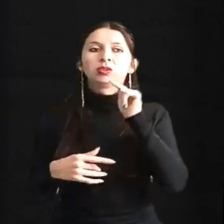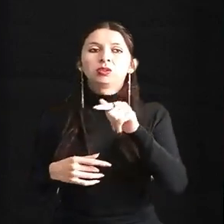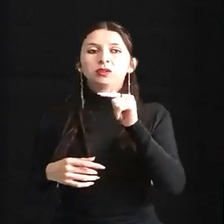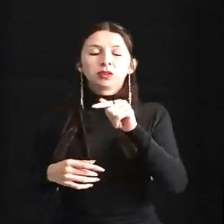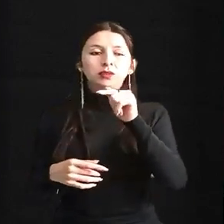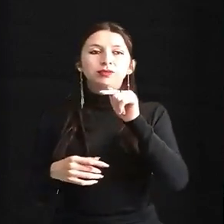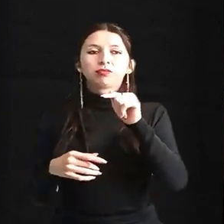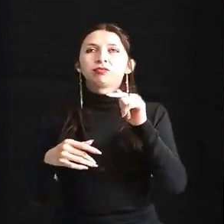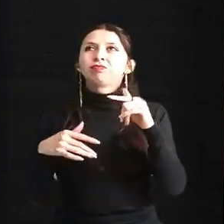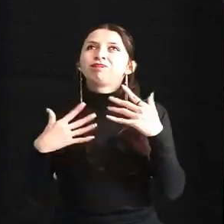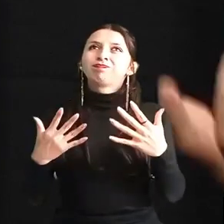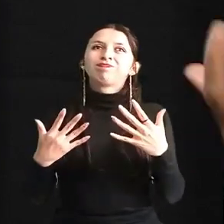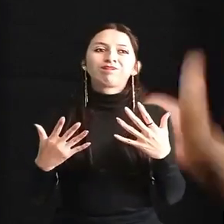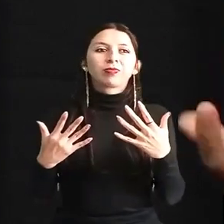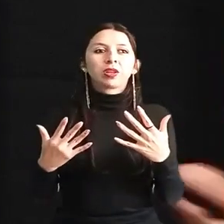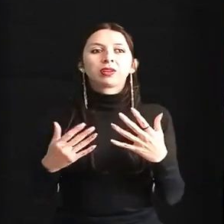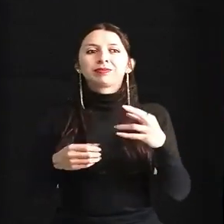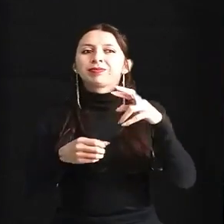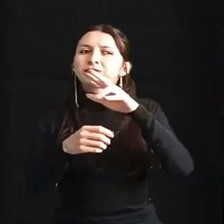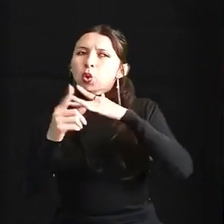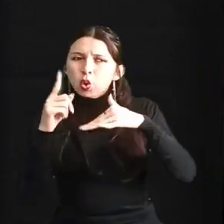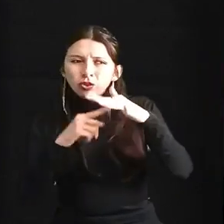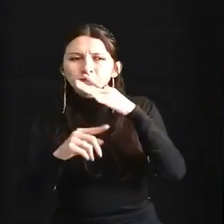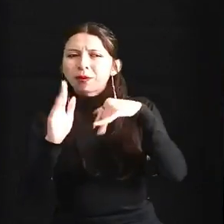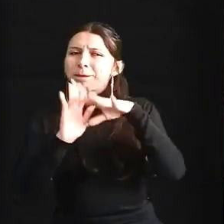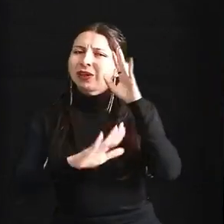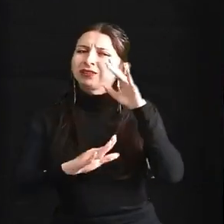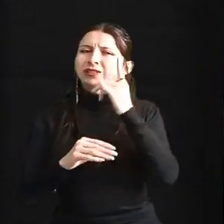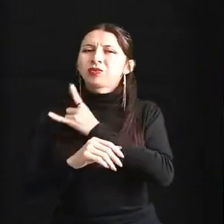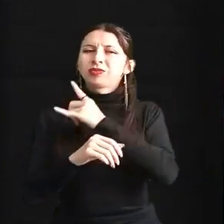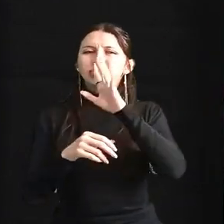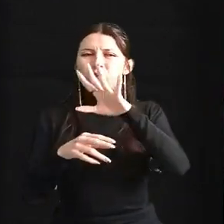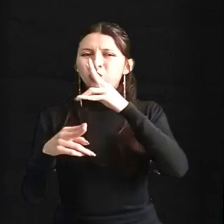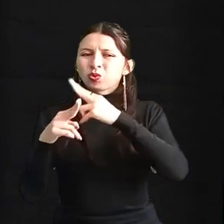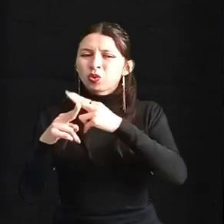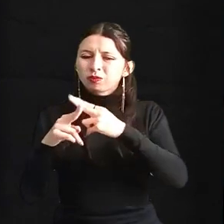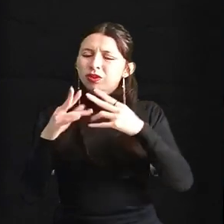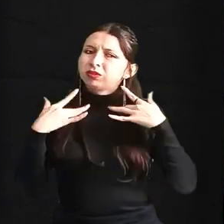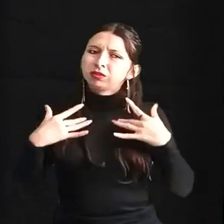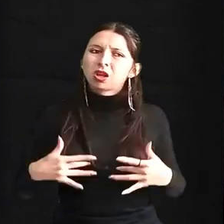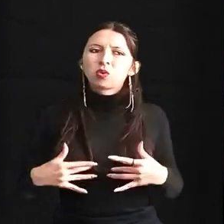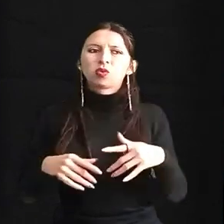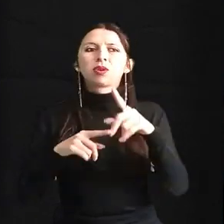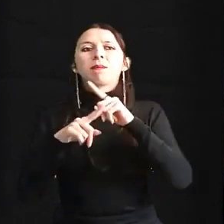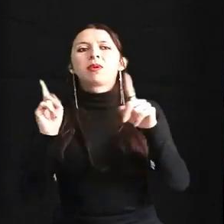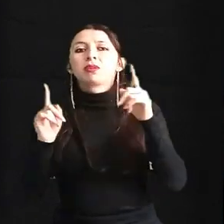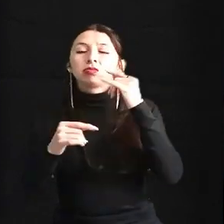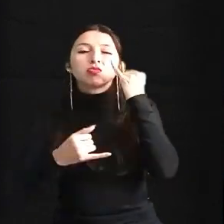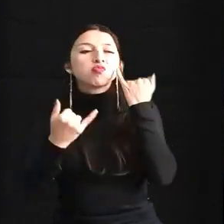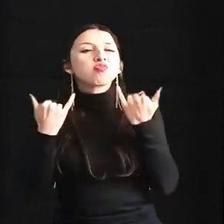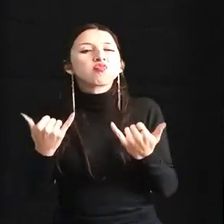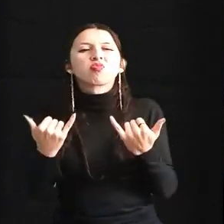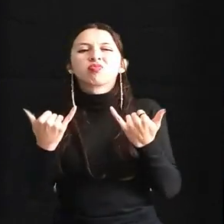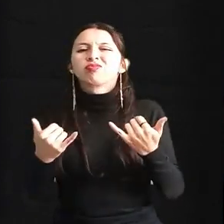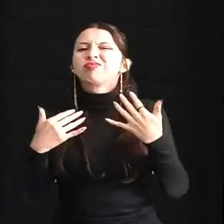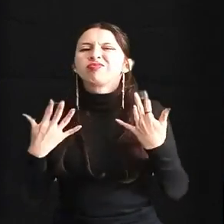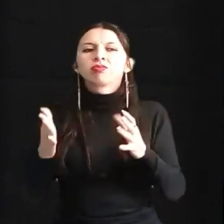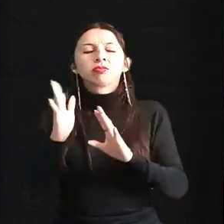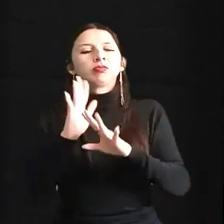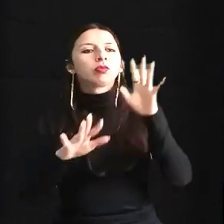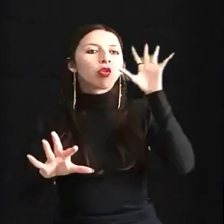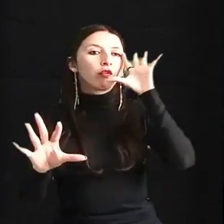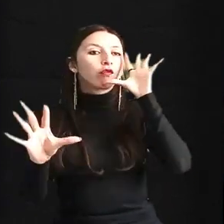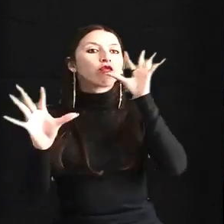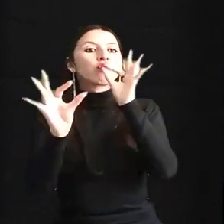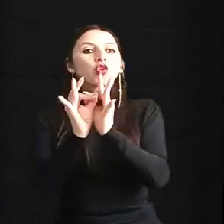salud y que sugieren justamente del ámbito universitario por eso por eso es un hombre Universidad y salud últimamente se ha profundizado